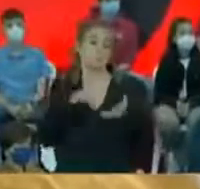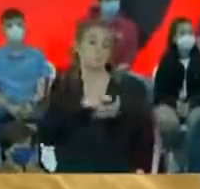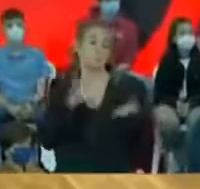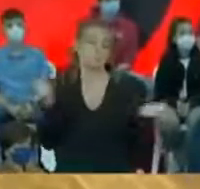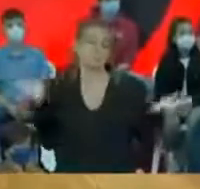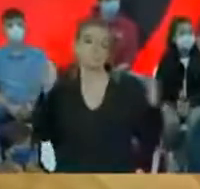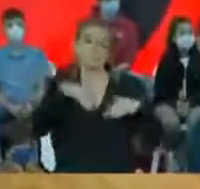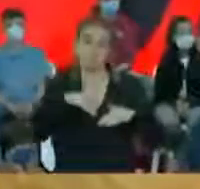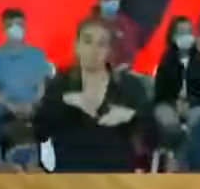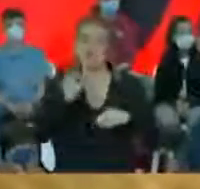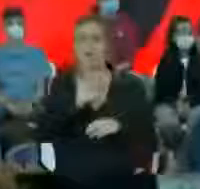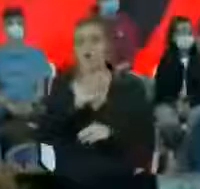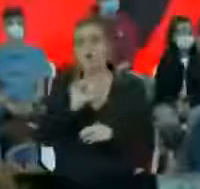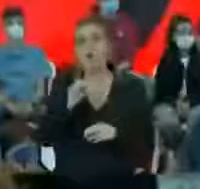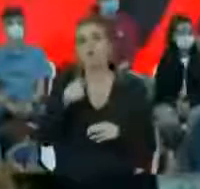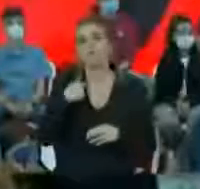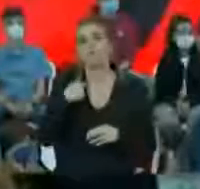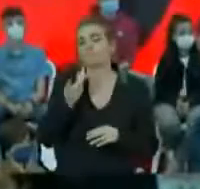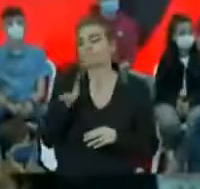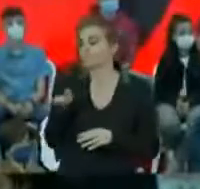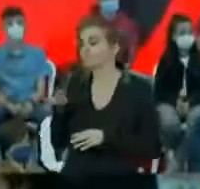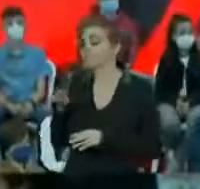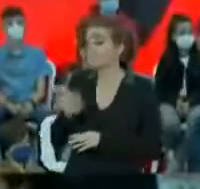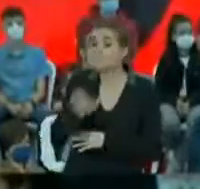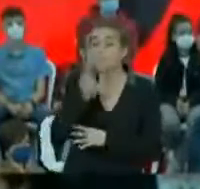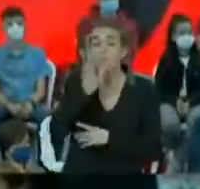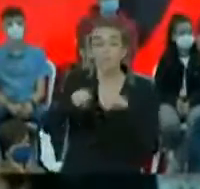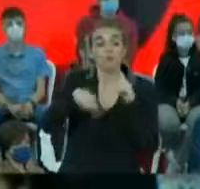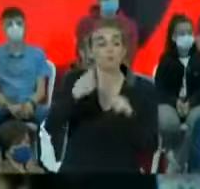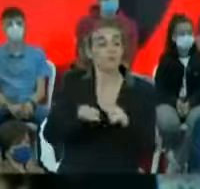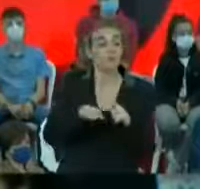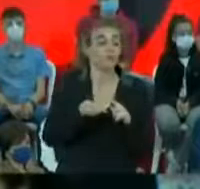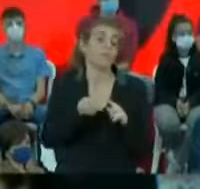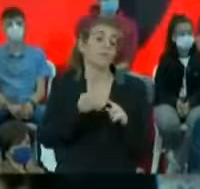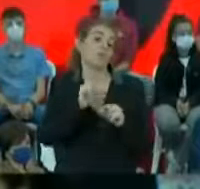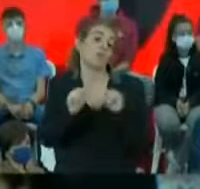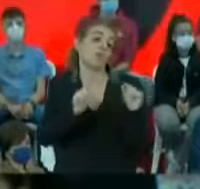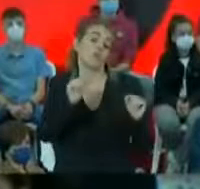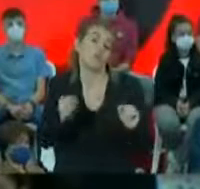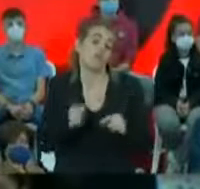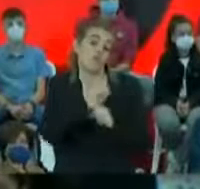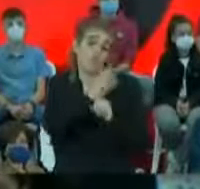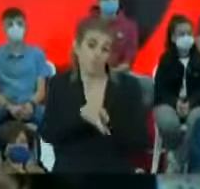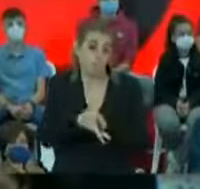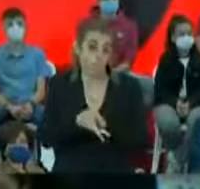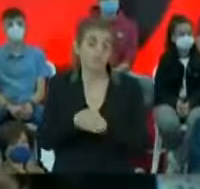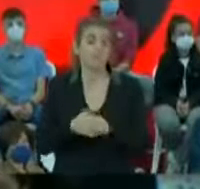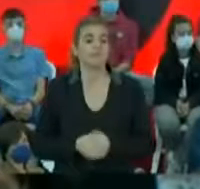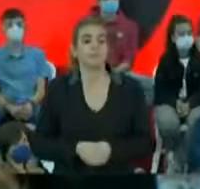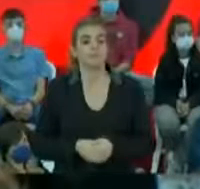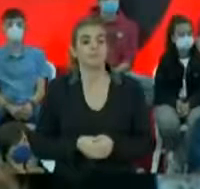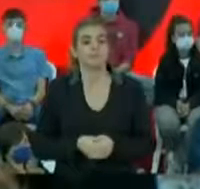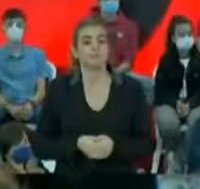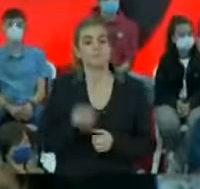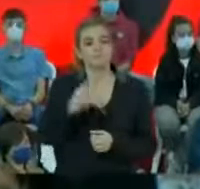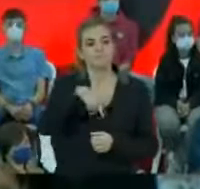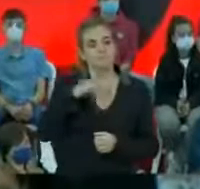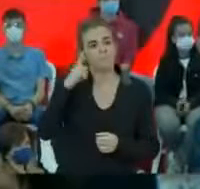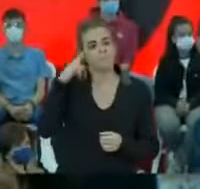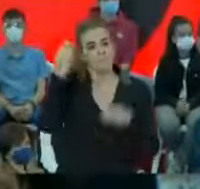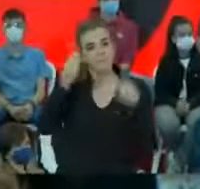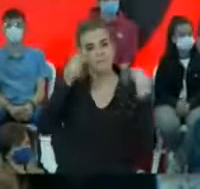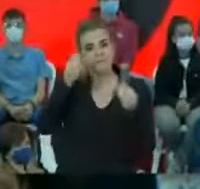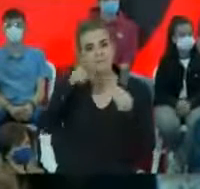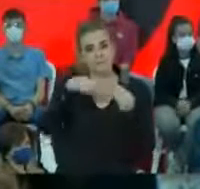también que han perdido su vida como consecuencia del COVID-19. Pero pensando en